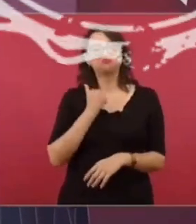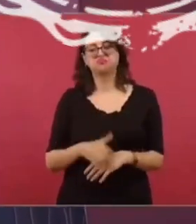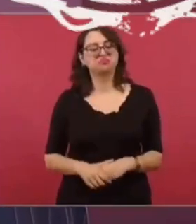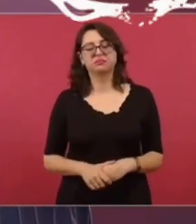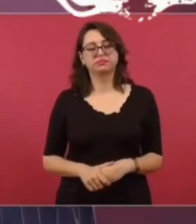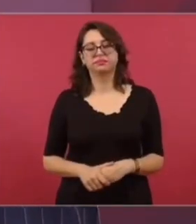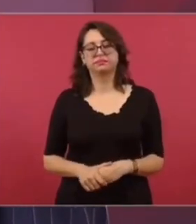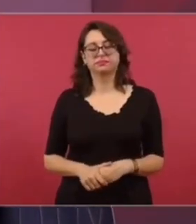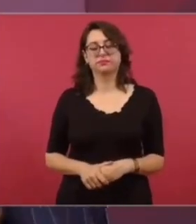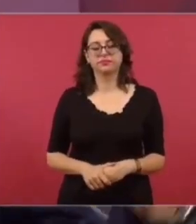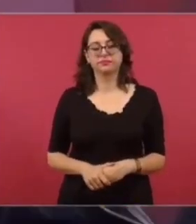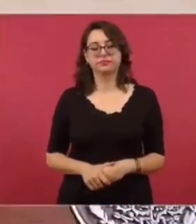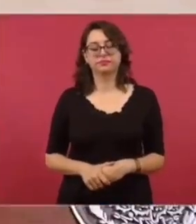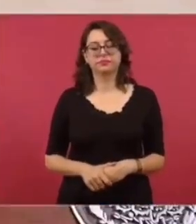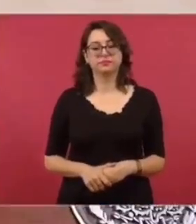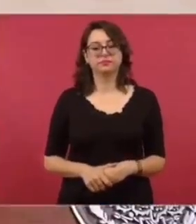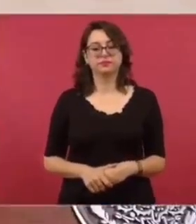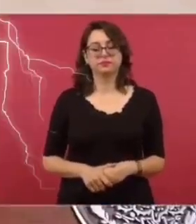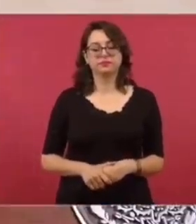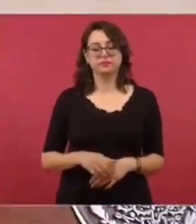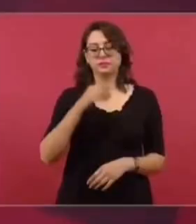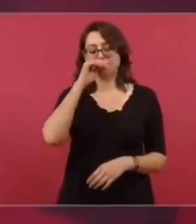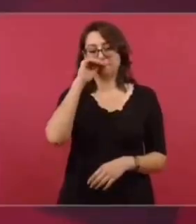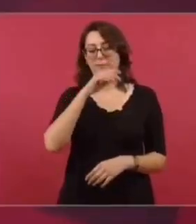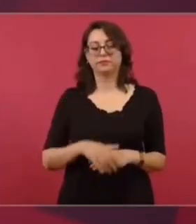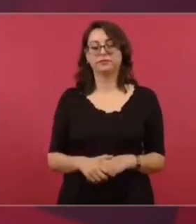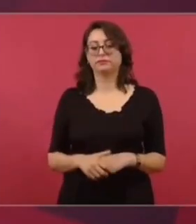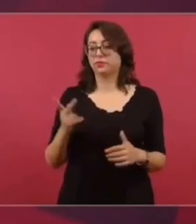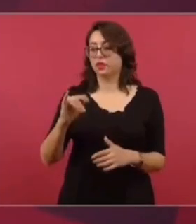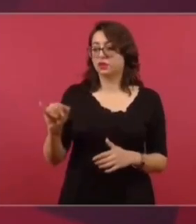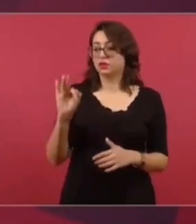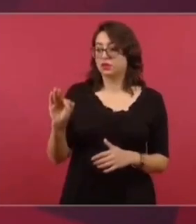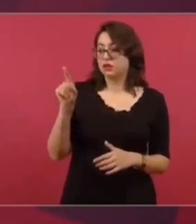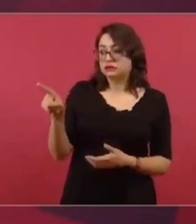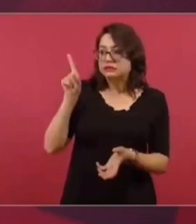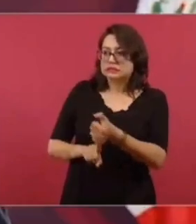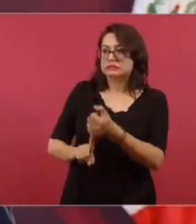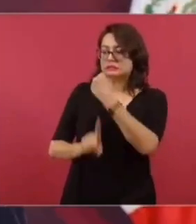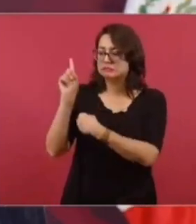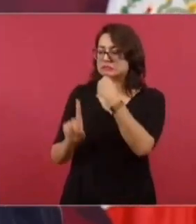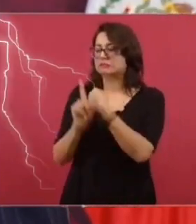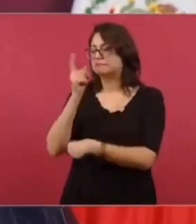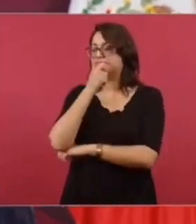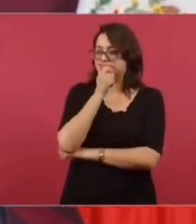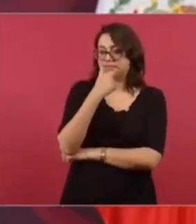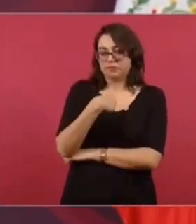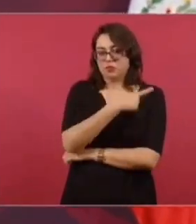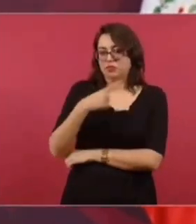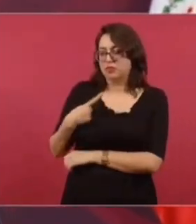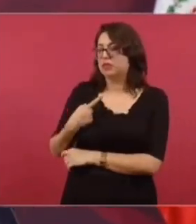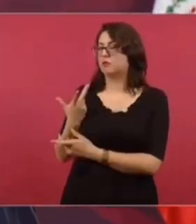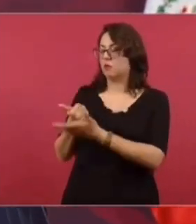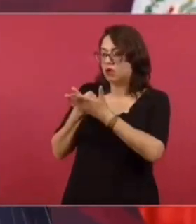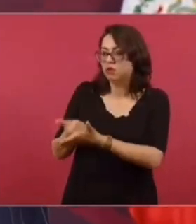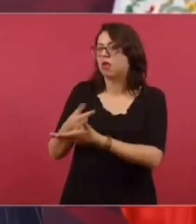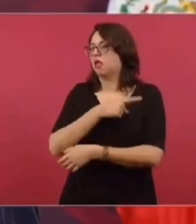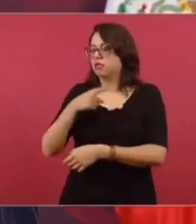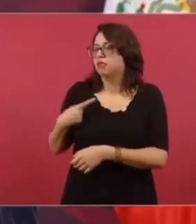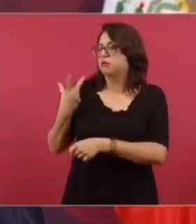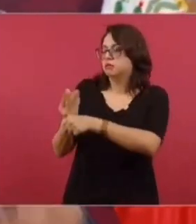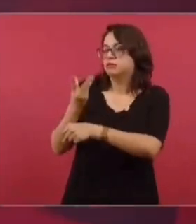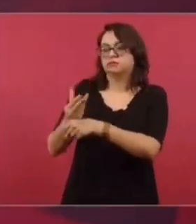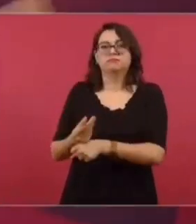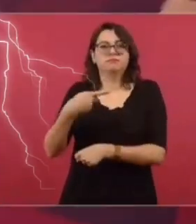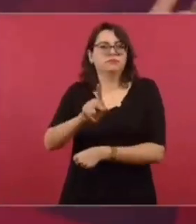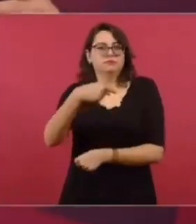cuando tenía yo que resolver sobre la situación del Poder Judicial, aunque es un poder independiente, me preocupaba desde antes.